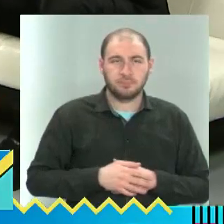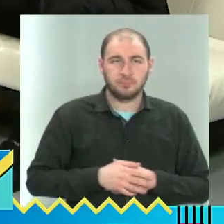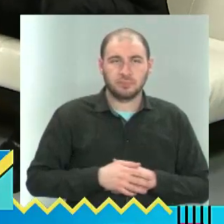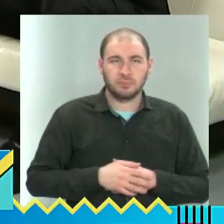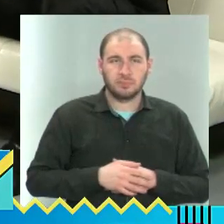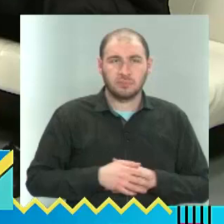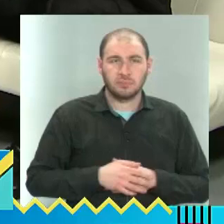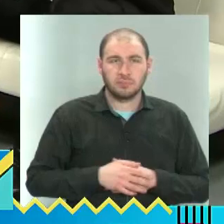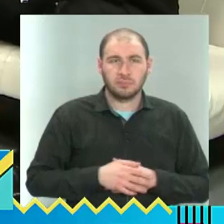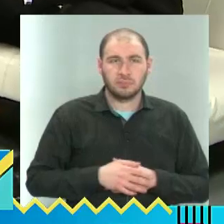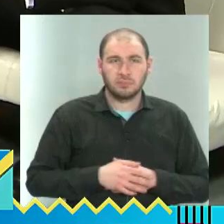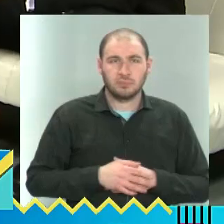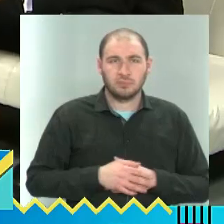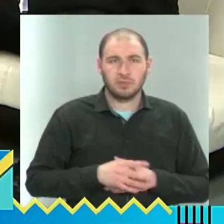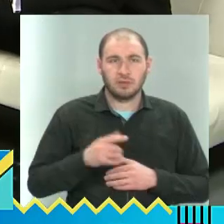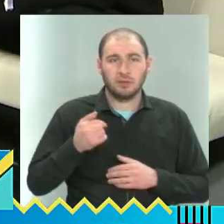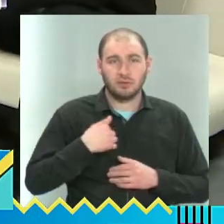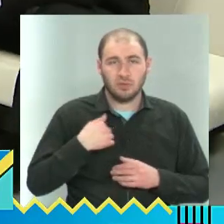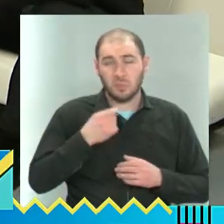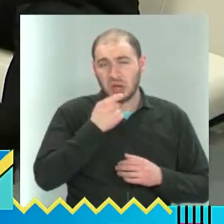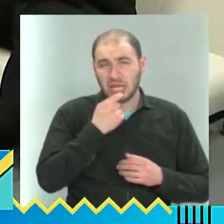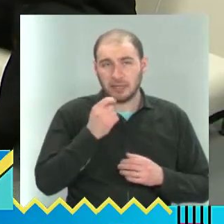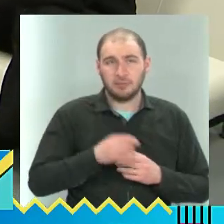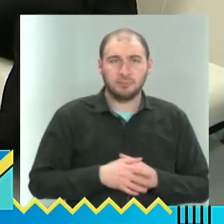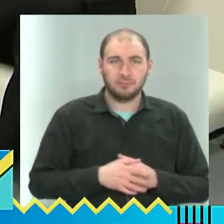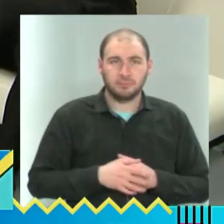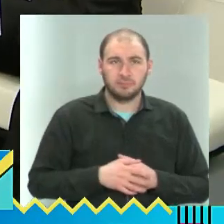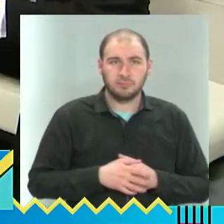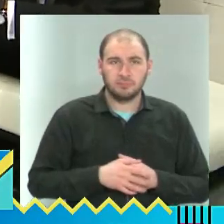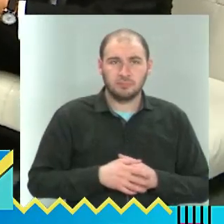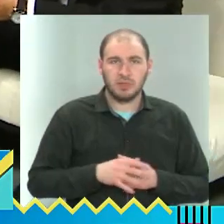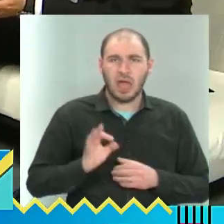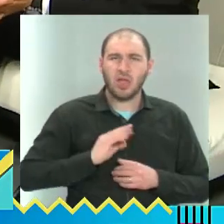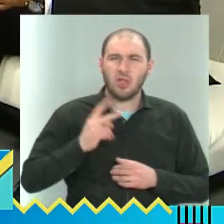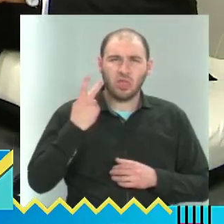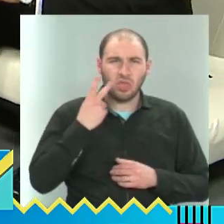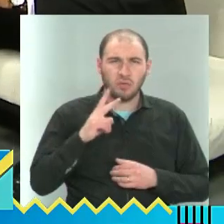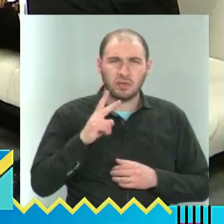Y voy a contar un pequeño caso. Sí. Digamos, tuvimos un caso en el año